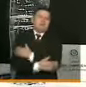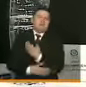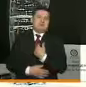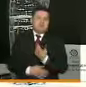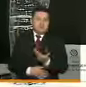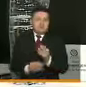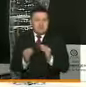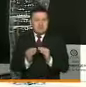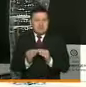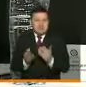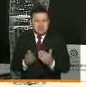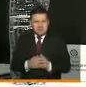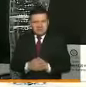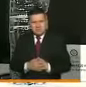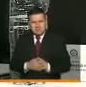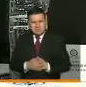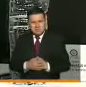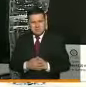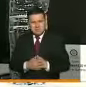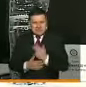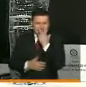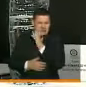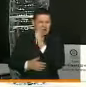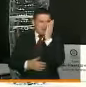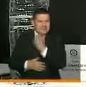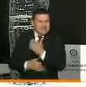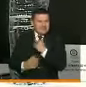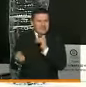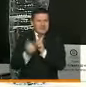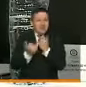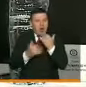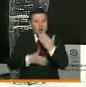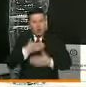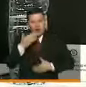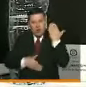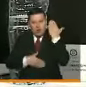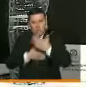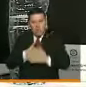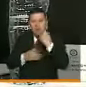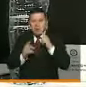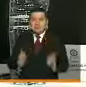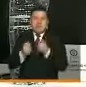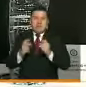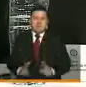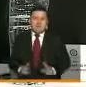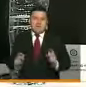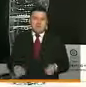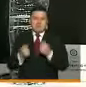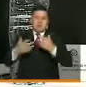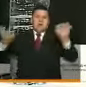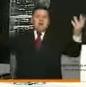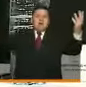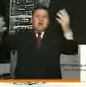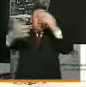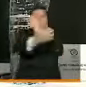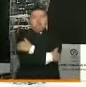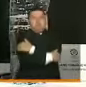más hemos empezado un proceso que salvará vidas y nos dejará abrazarnos